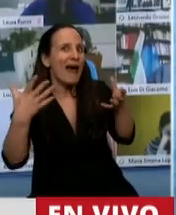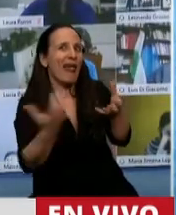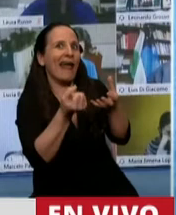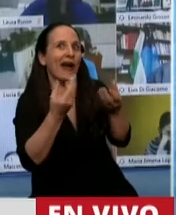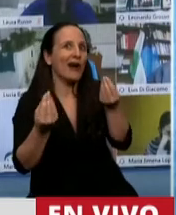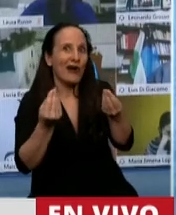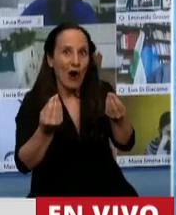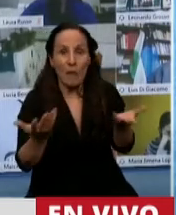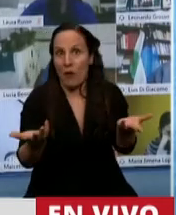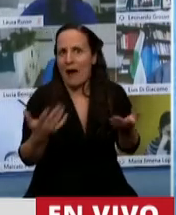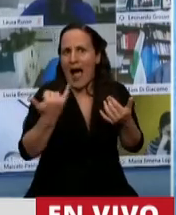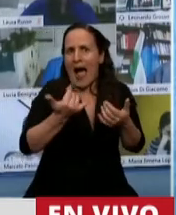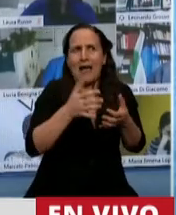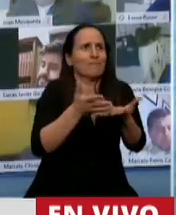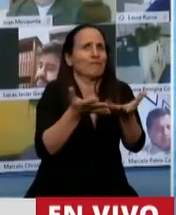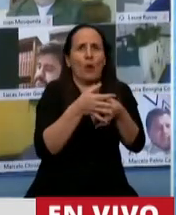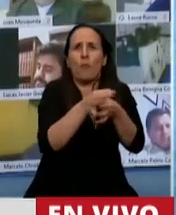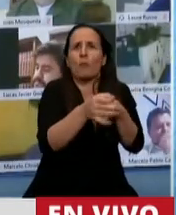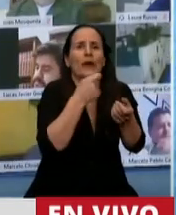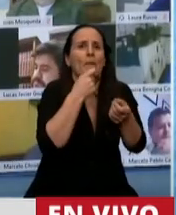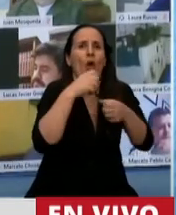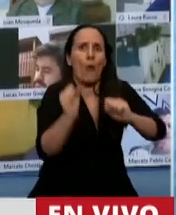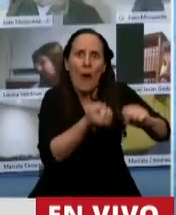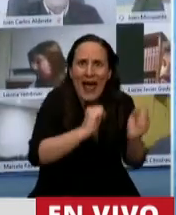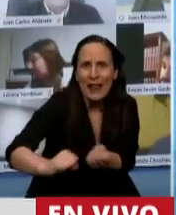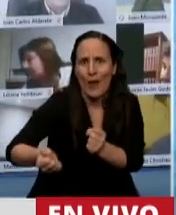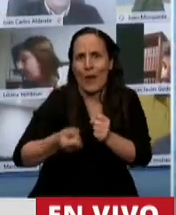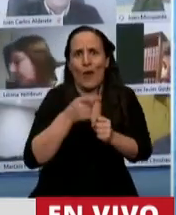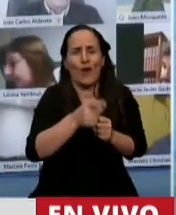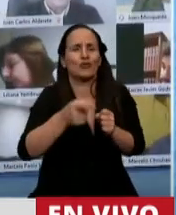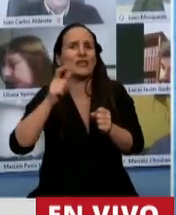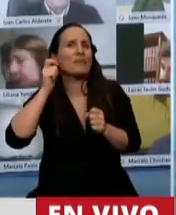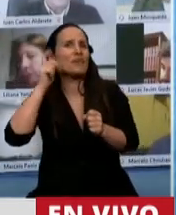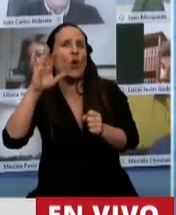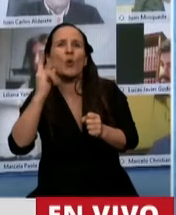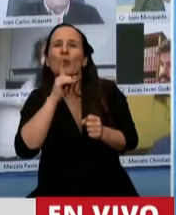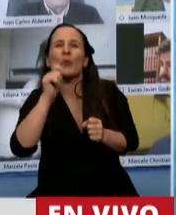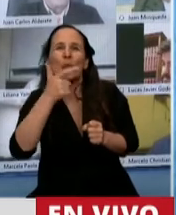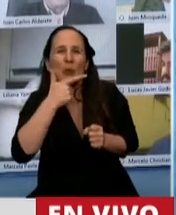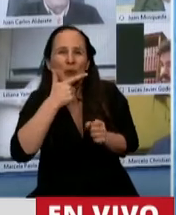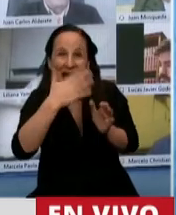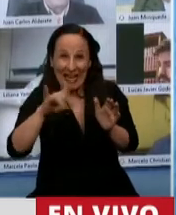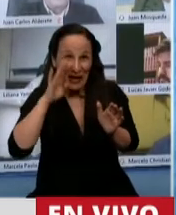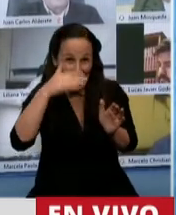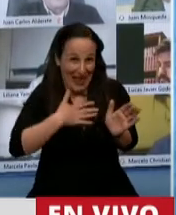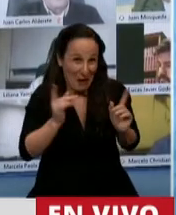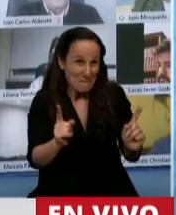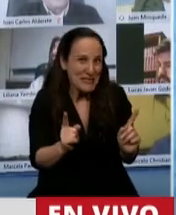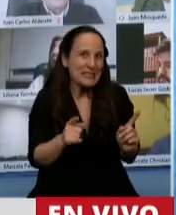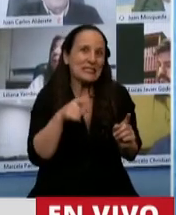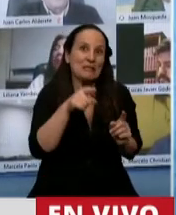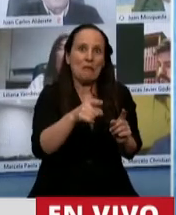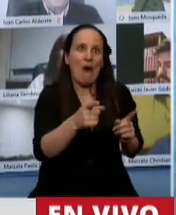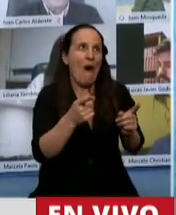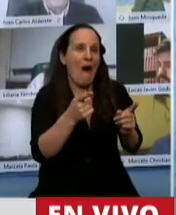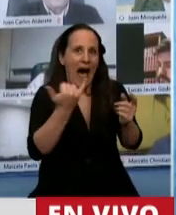del turismo esencialmente. Pensemos en San Carlos de Bariloche, pensemos en las grutas, en nuestras playas aquí en Río Negro y en tantos lugares maravillosos que